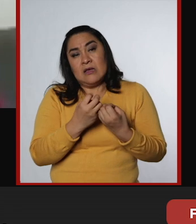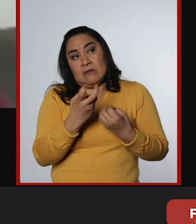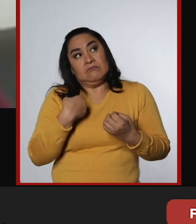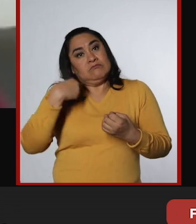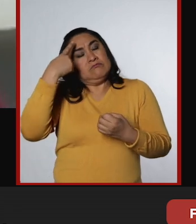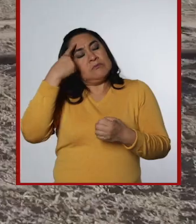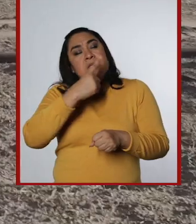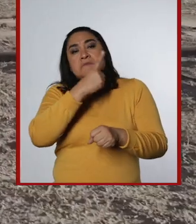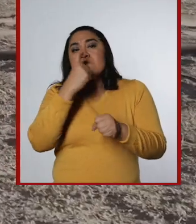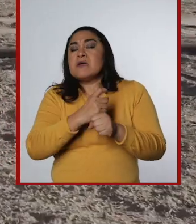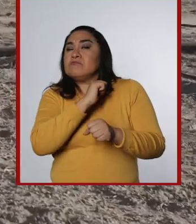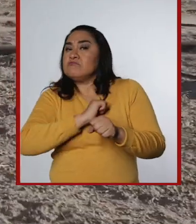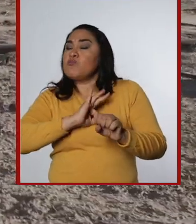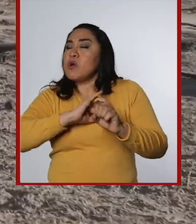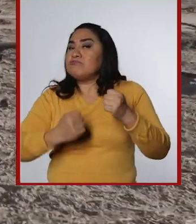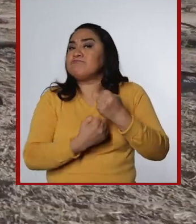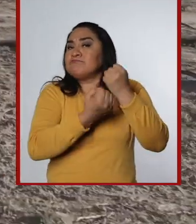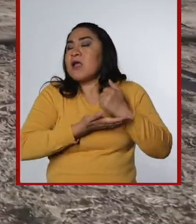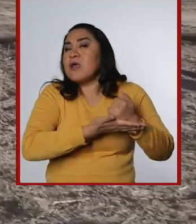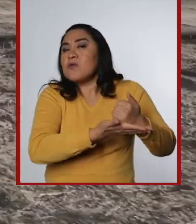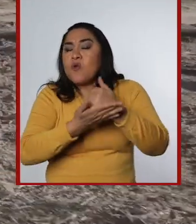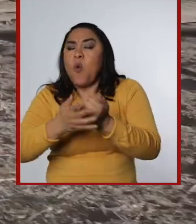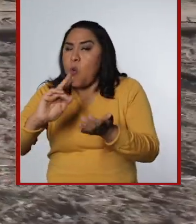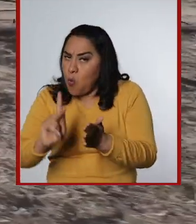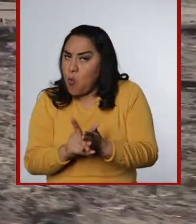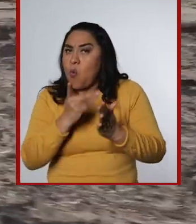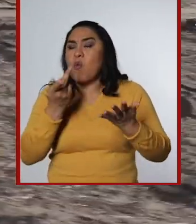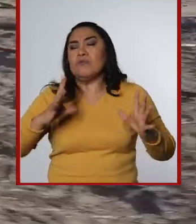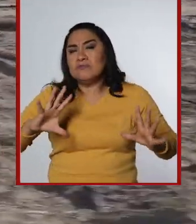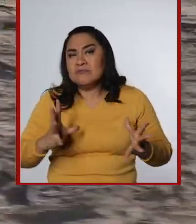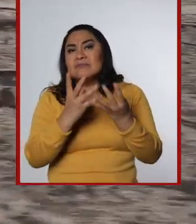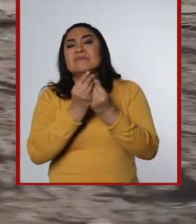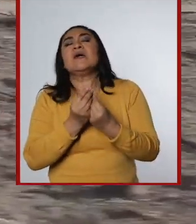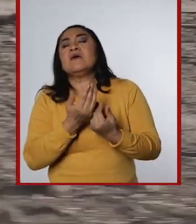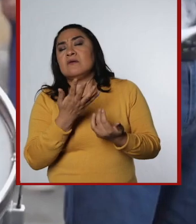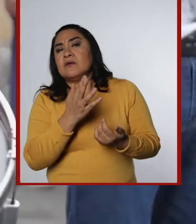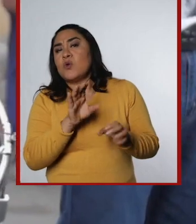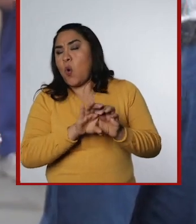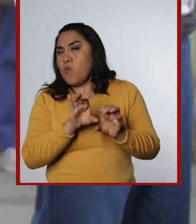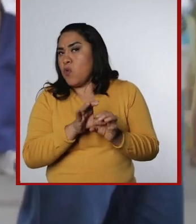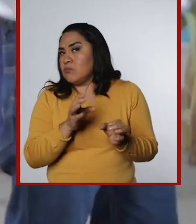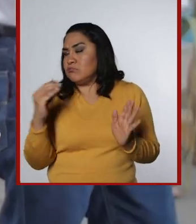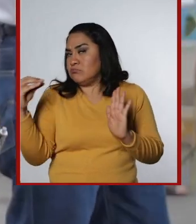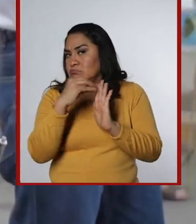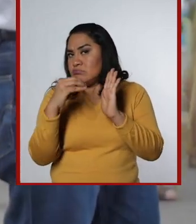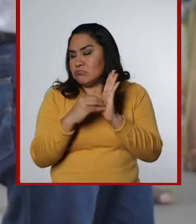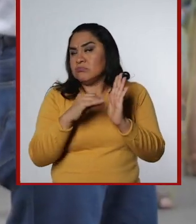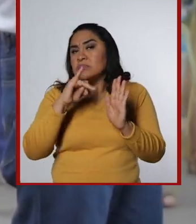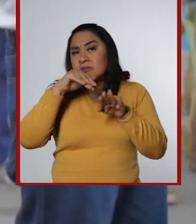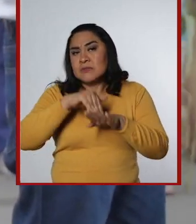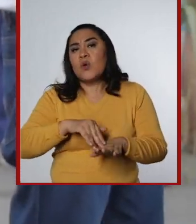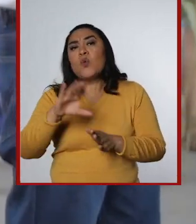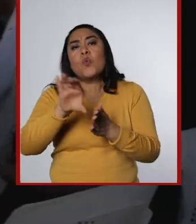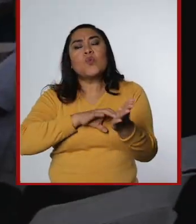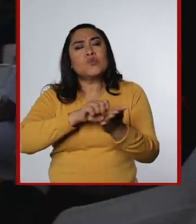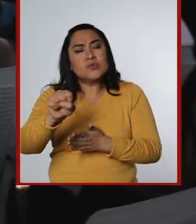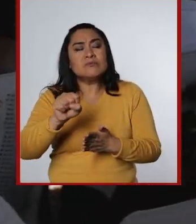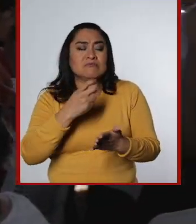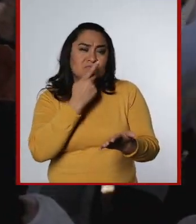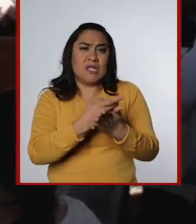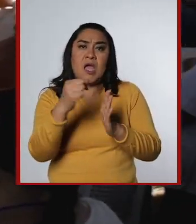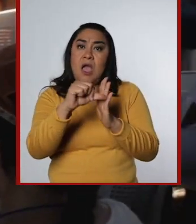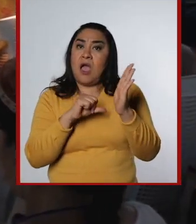una reivindicación por la identidad, por el reconocimiento constitucional en este país. Estamos en